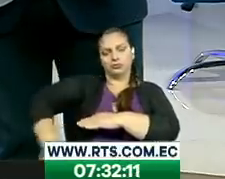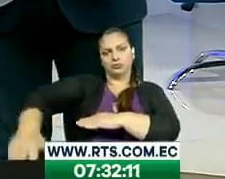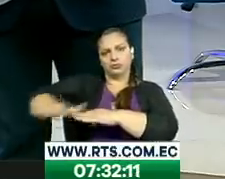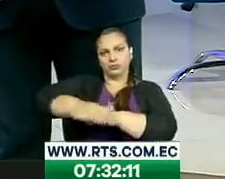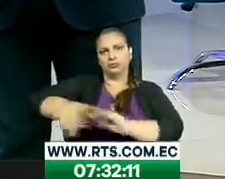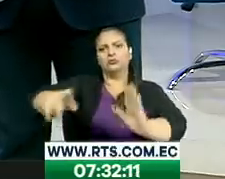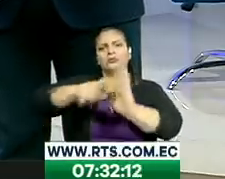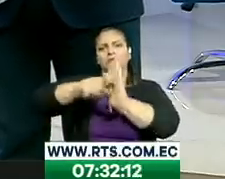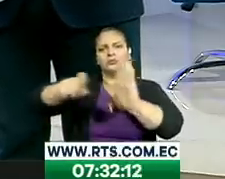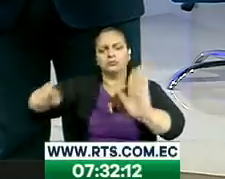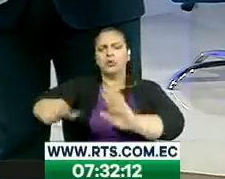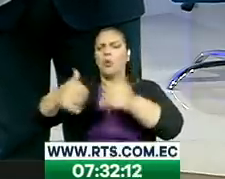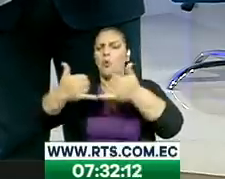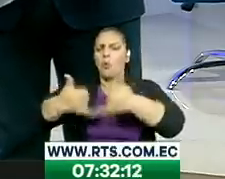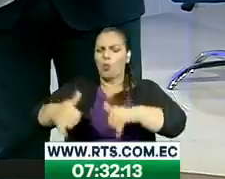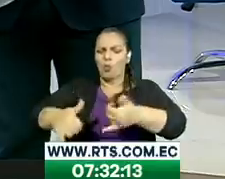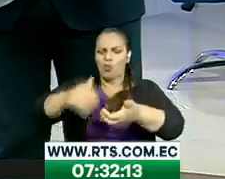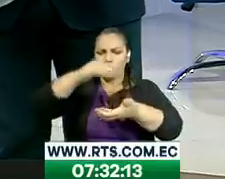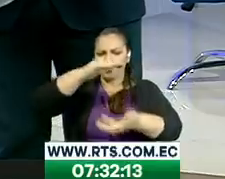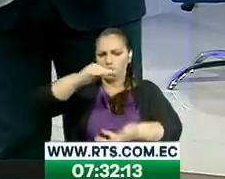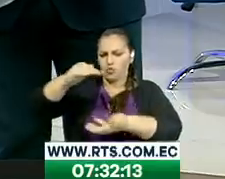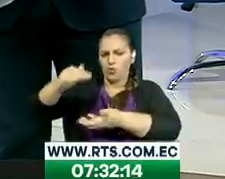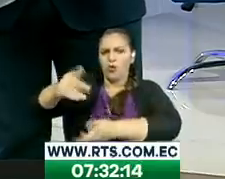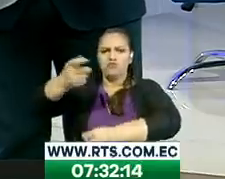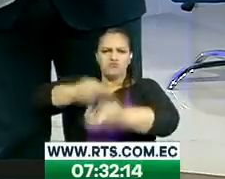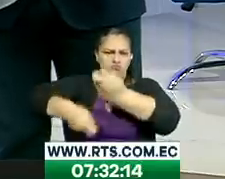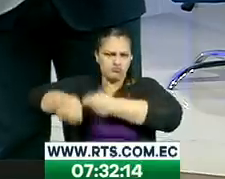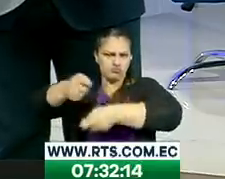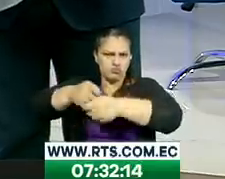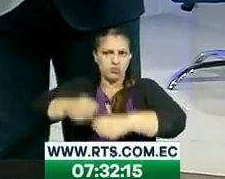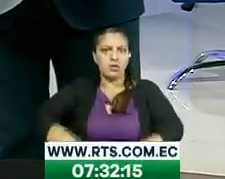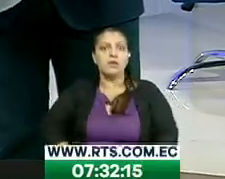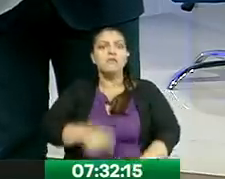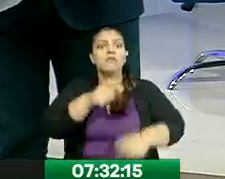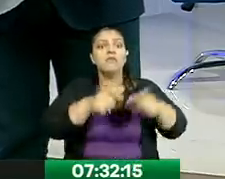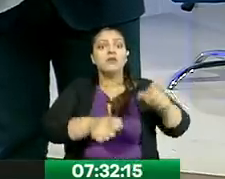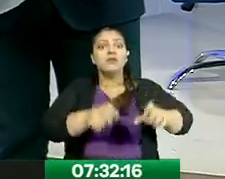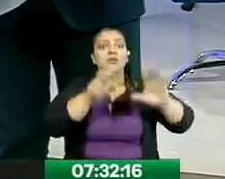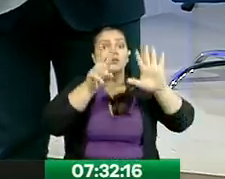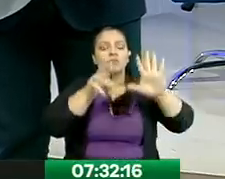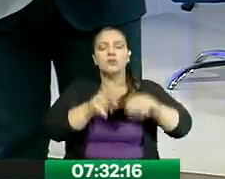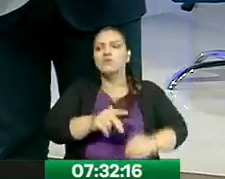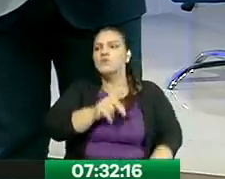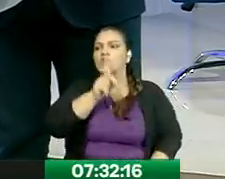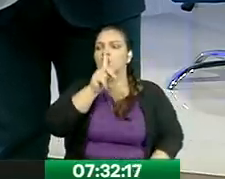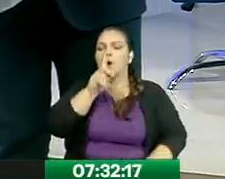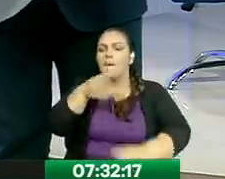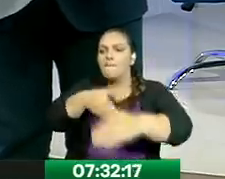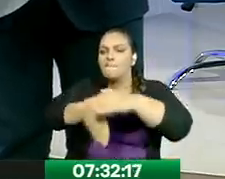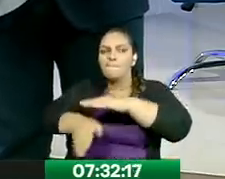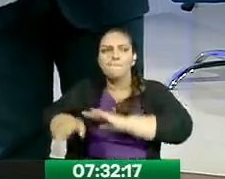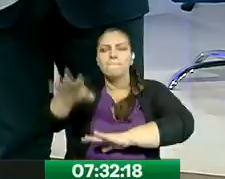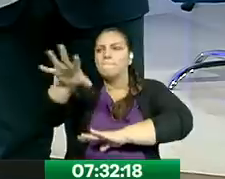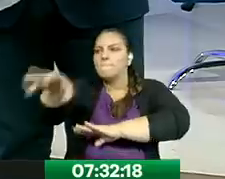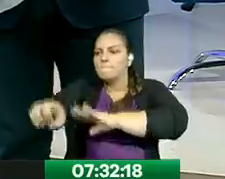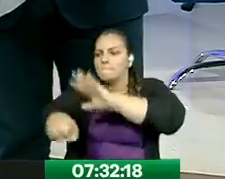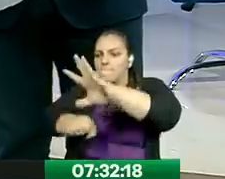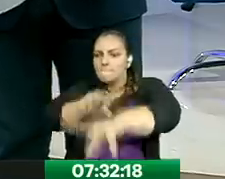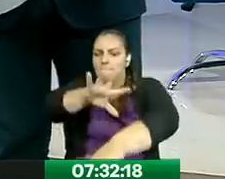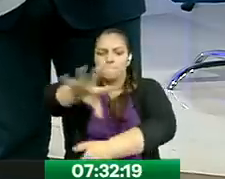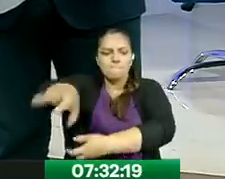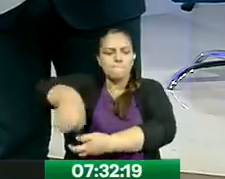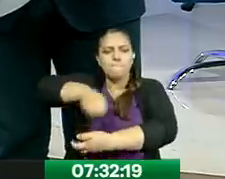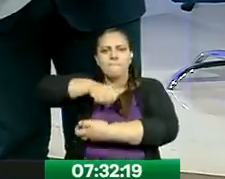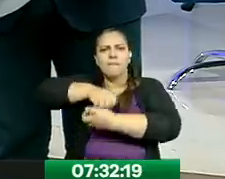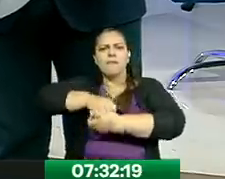ciudadela martha de roldós aquí en la ciudad de guayaquil lo sorprendente del caso es que en el hecho participaron por